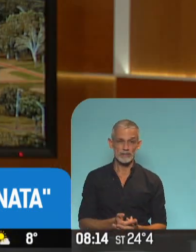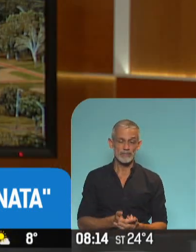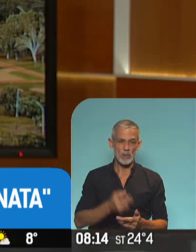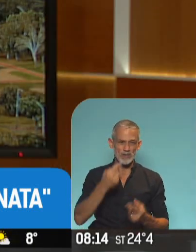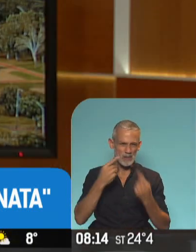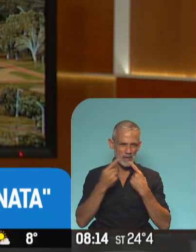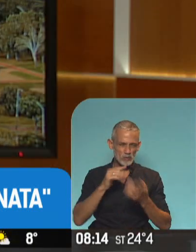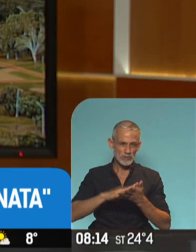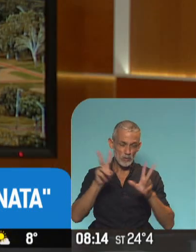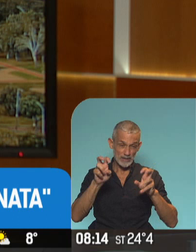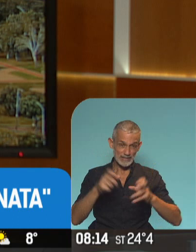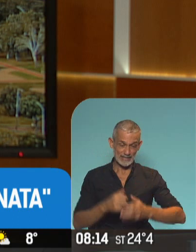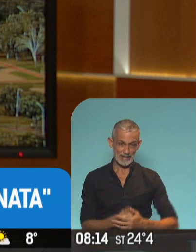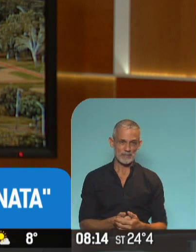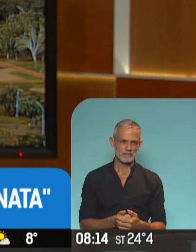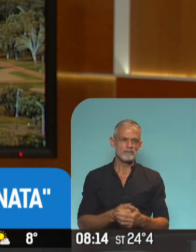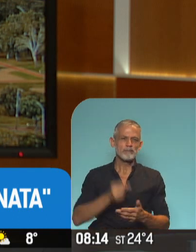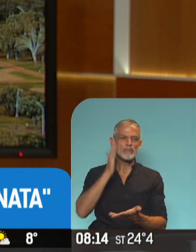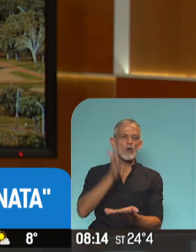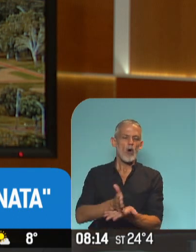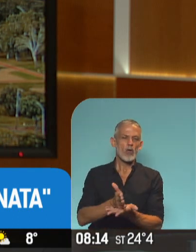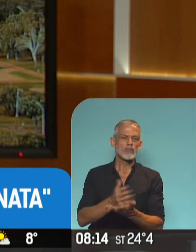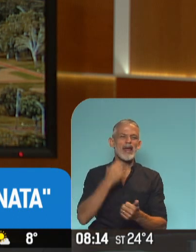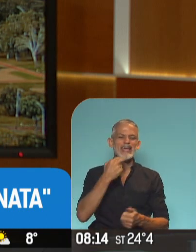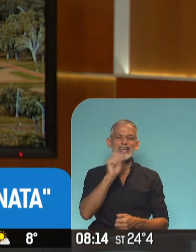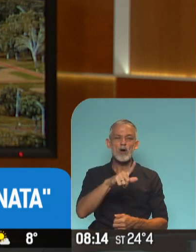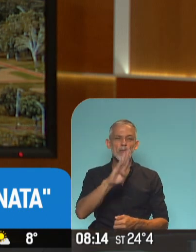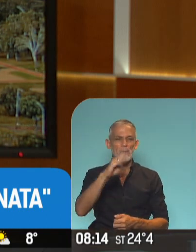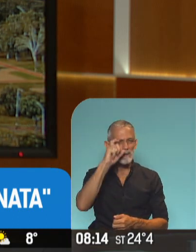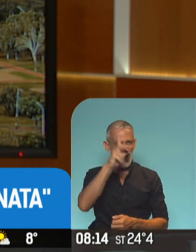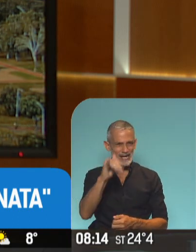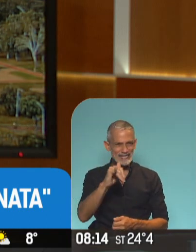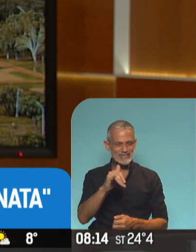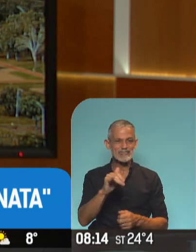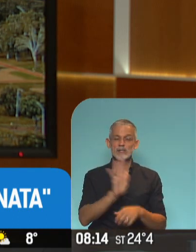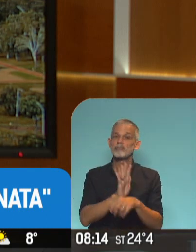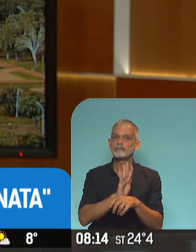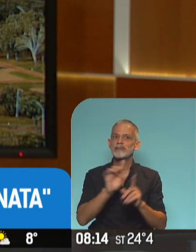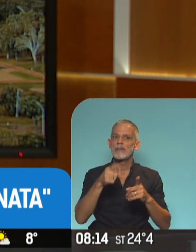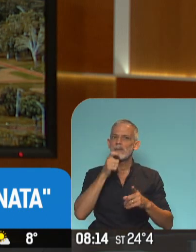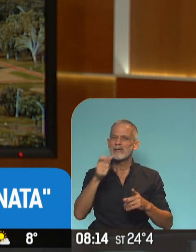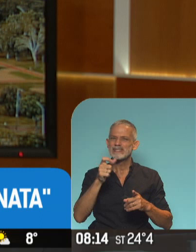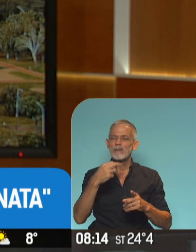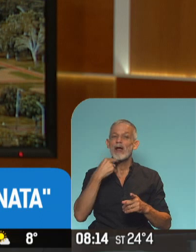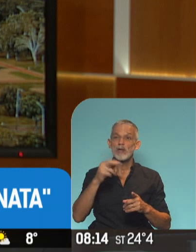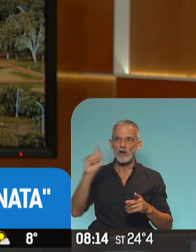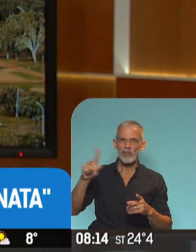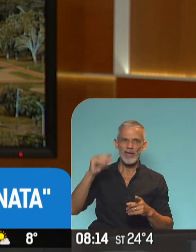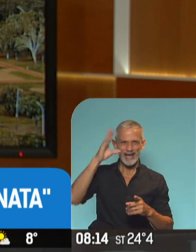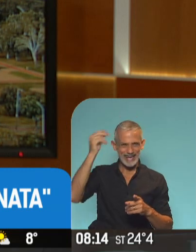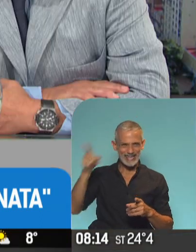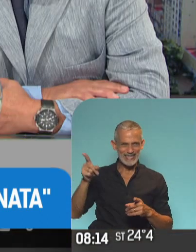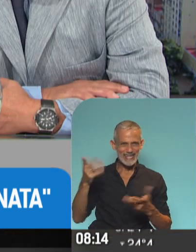este tema. La condena a los hijos de Lázaro Báez es un mensaje para los hijos de Cristina Fernández de